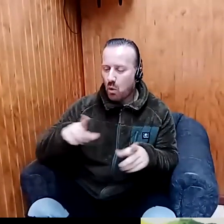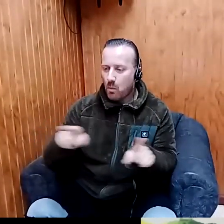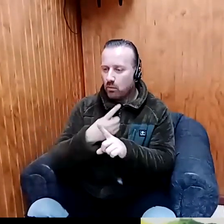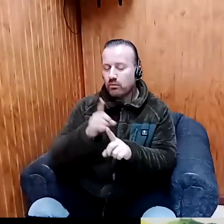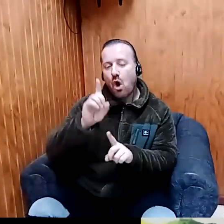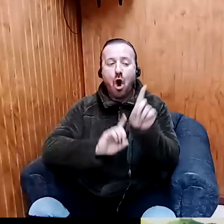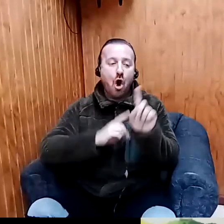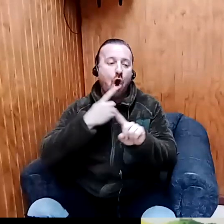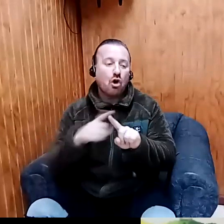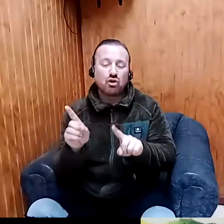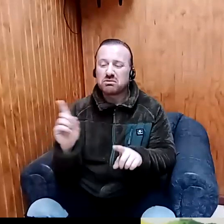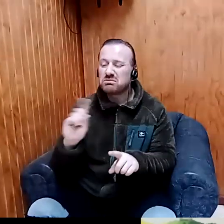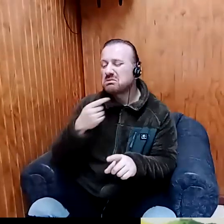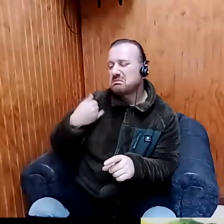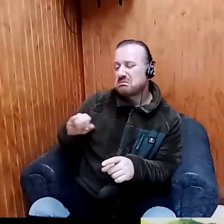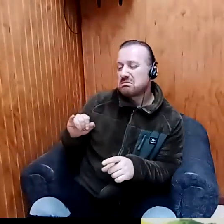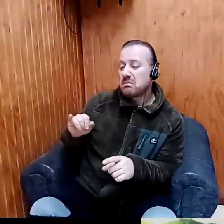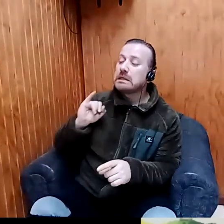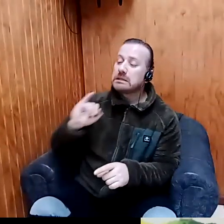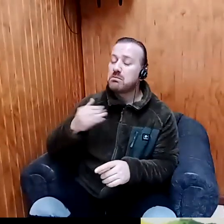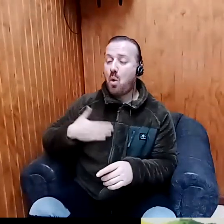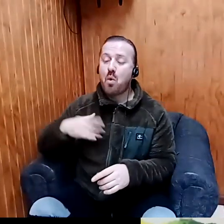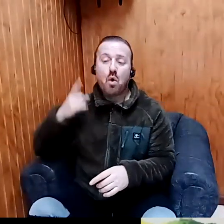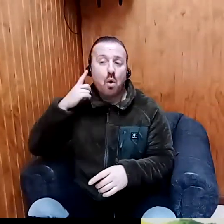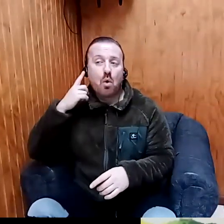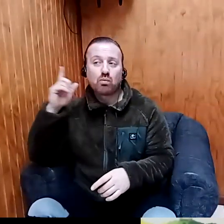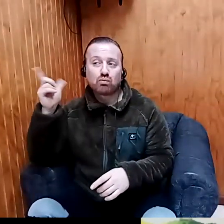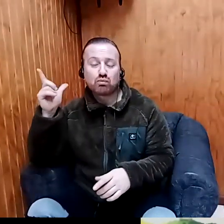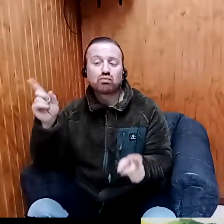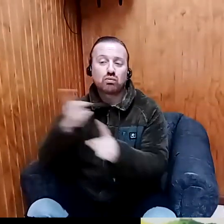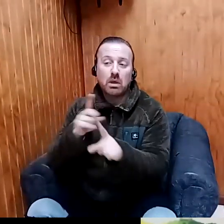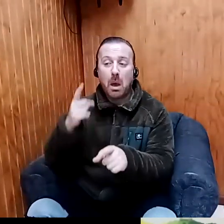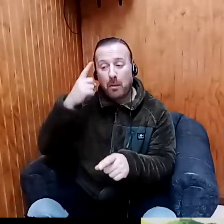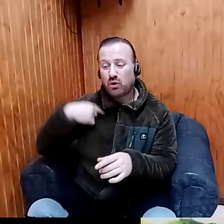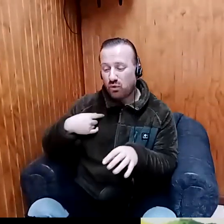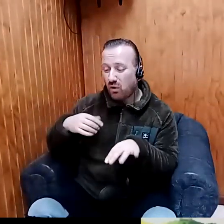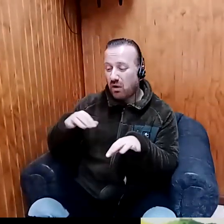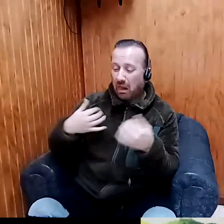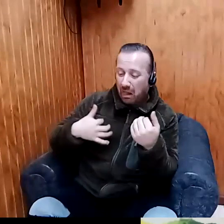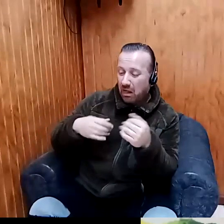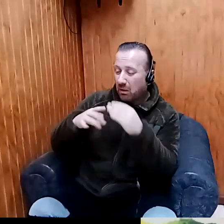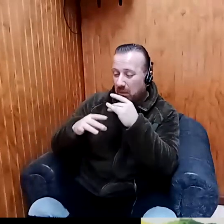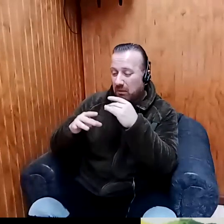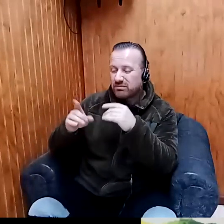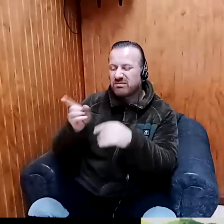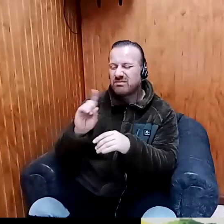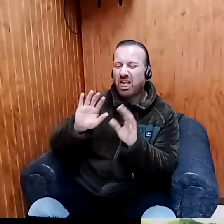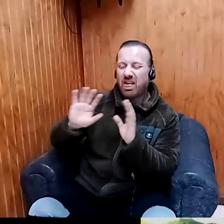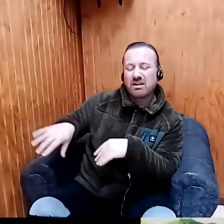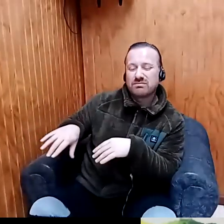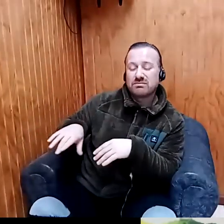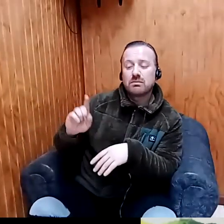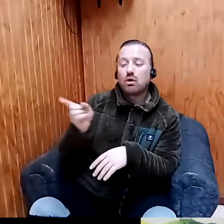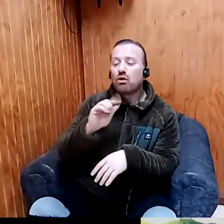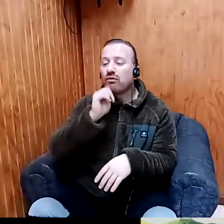profesionalmente a la música, pero les gustará la música. Podrán disfrutar con la música. Pues ese es el objetivo, que no hace falta que todo el mundo se dedique